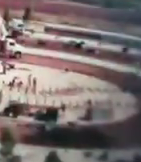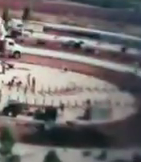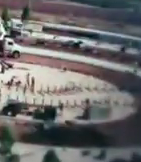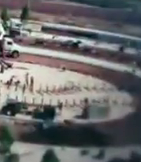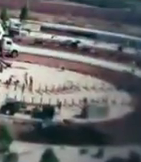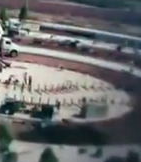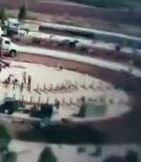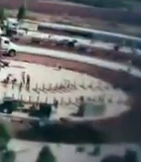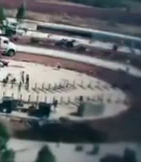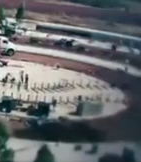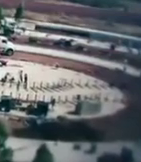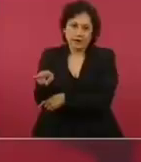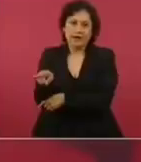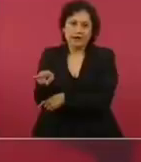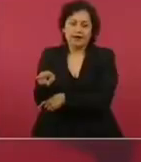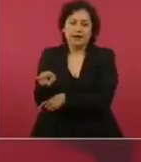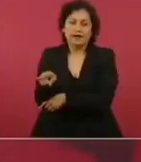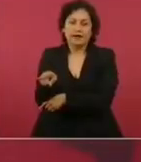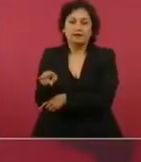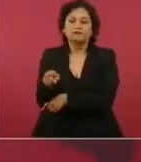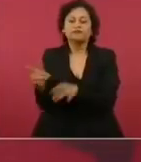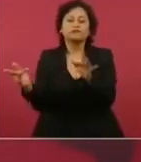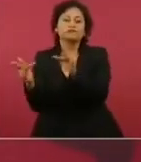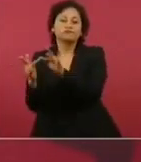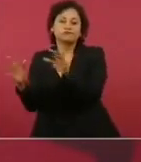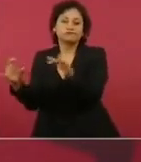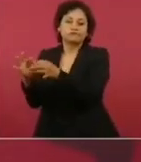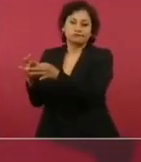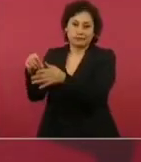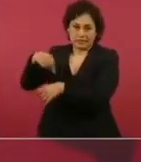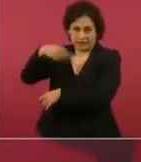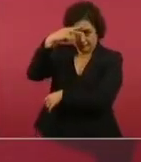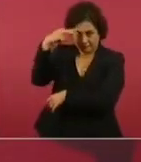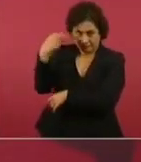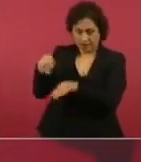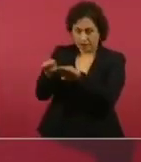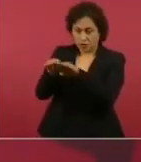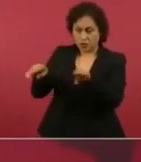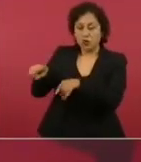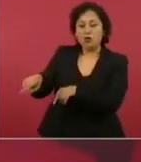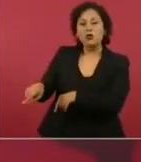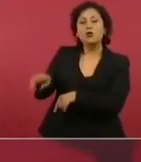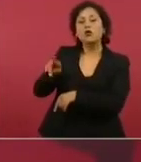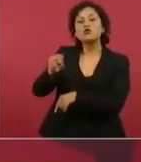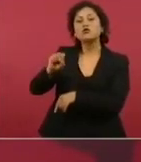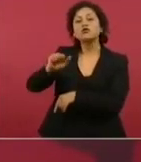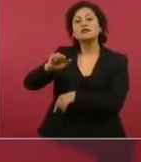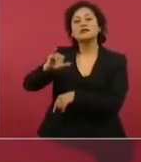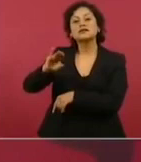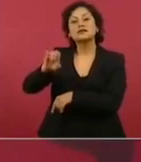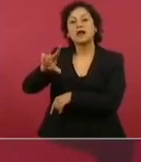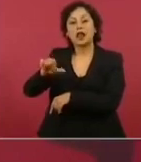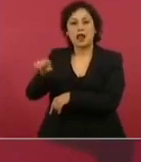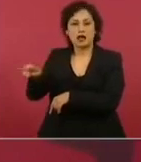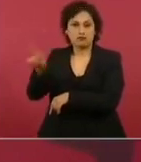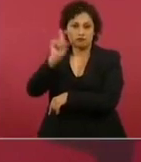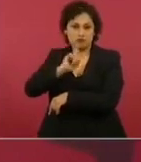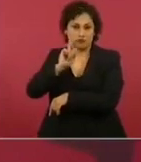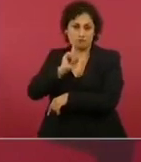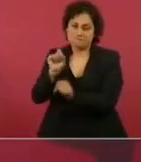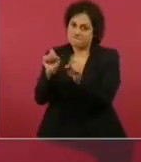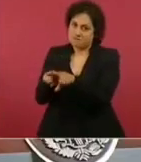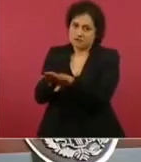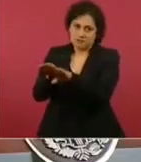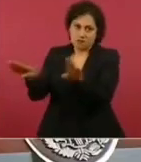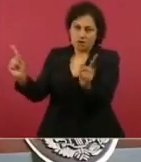se trata de su hijo de Andrés López Beltrán que es el orquestador de esta red de tráfico de